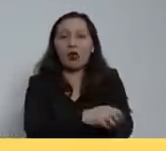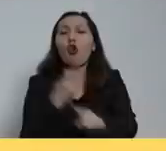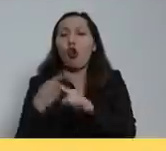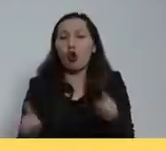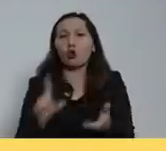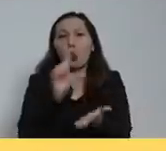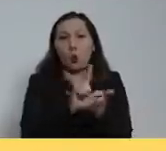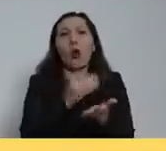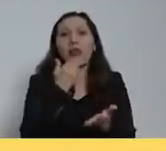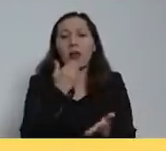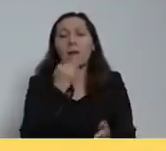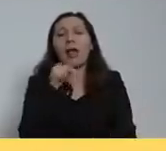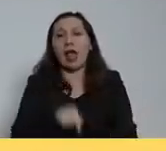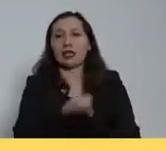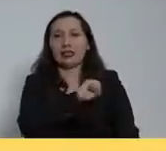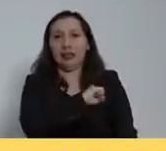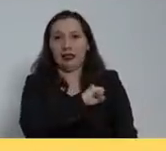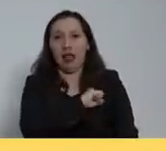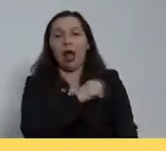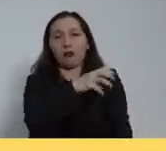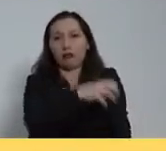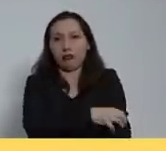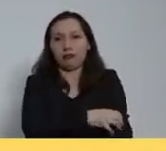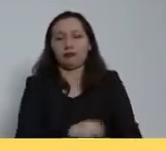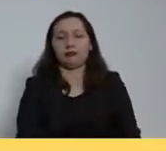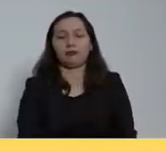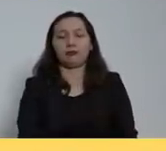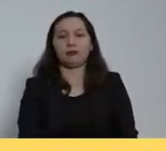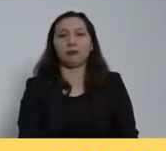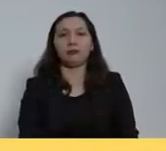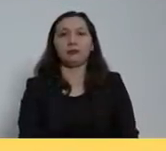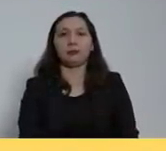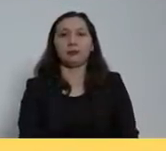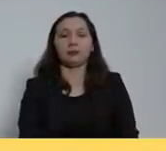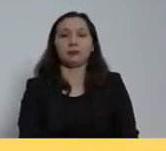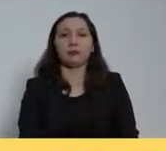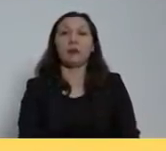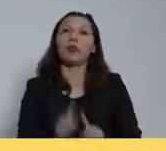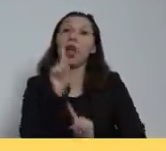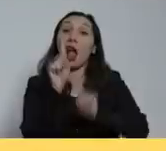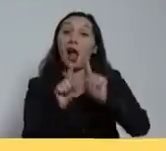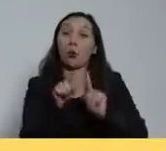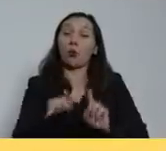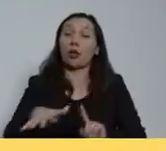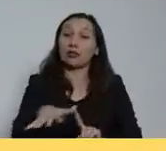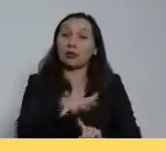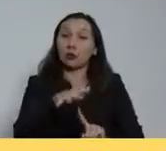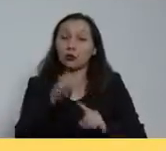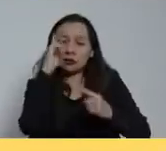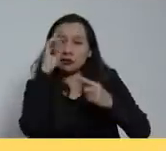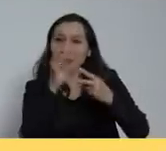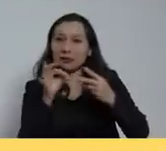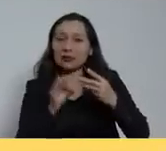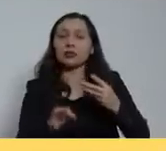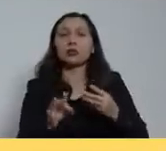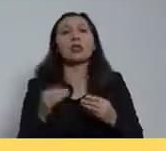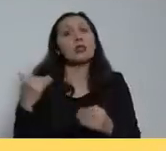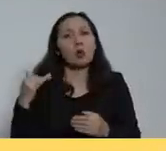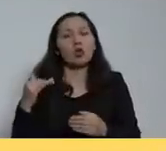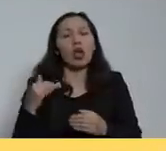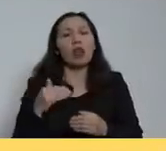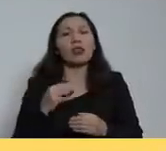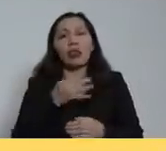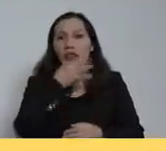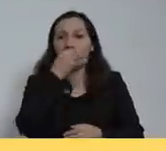algunos otros lugares en Santiago. algunas situaciones puntuales que yo creo que vale la